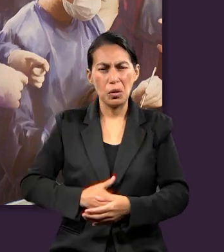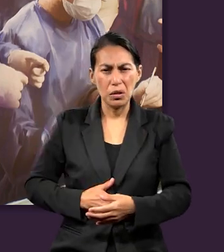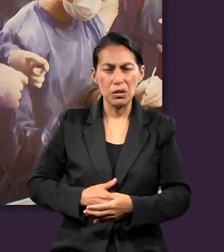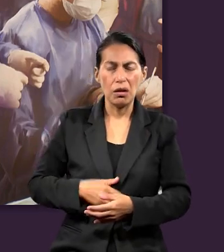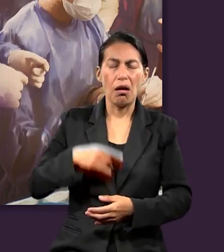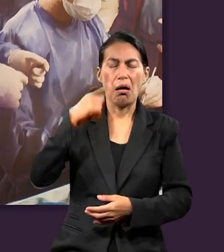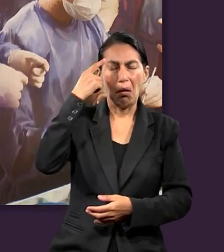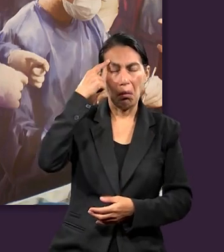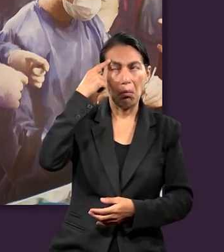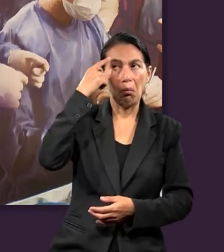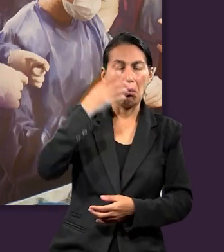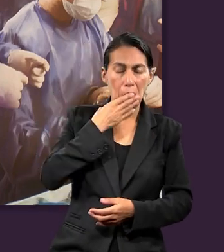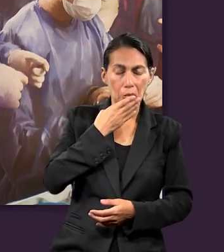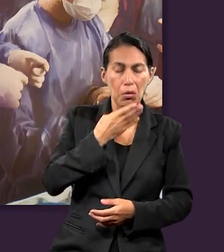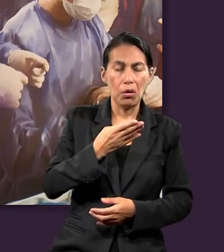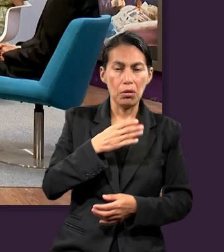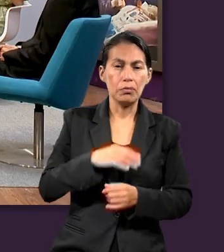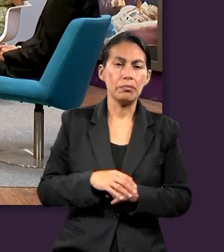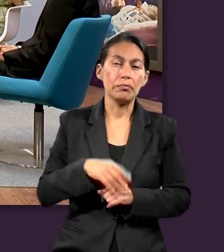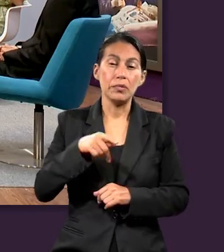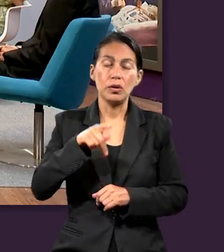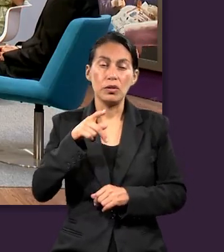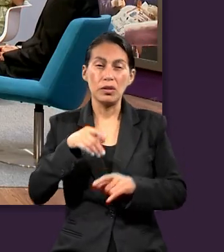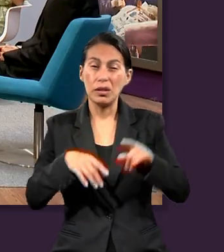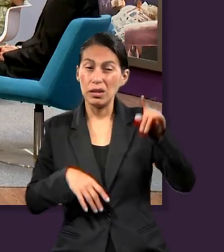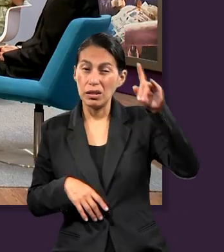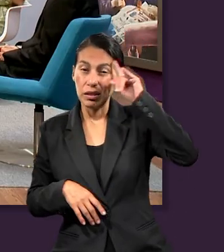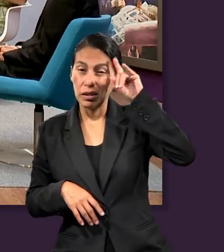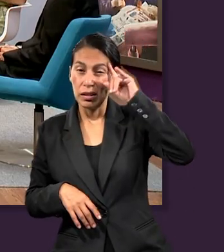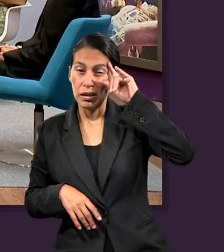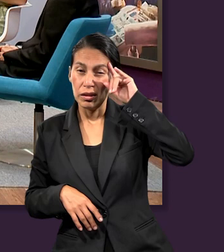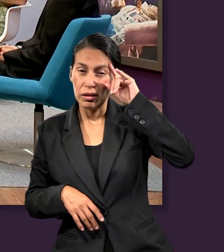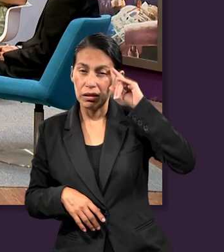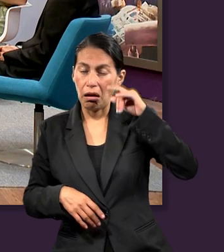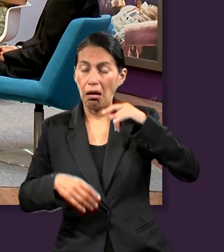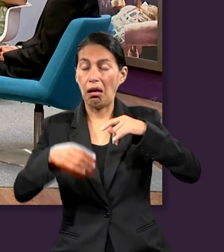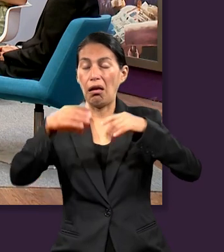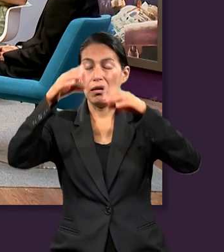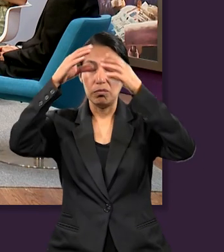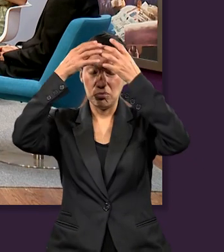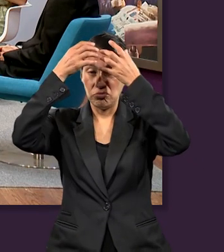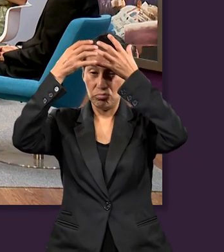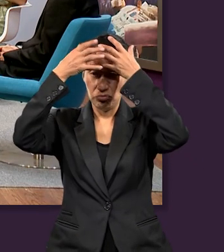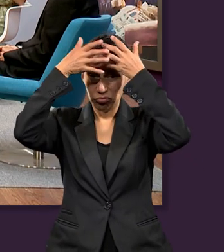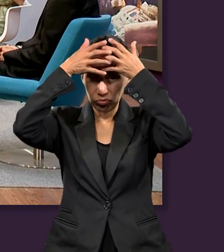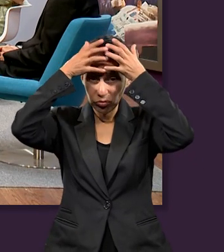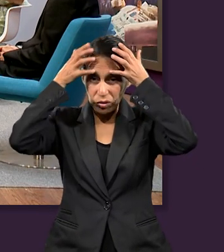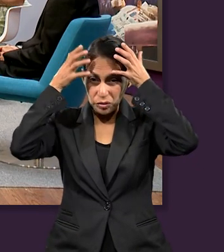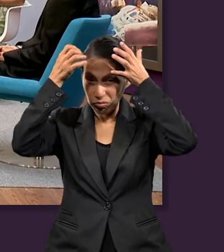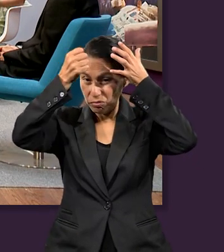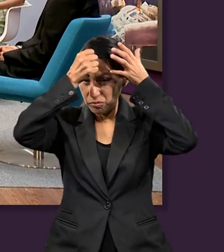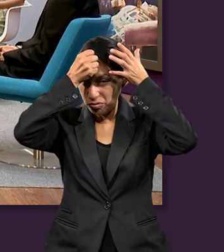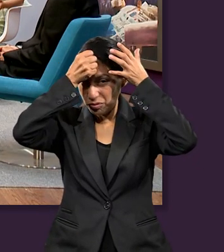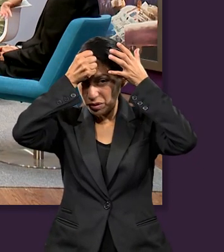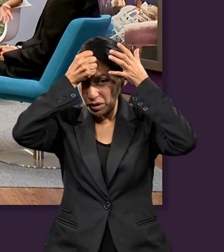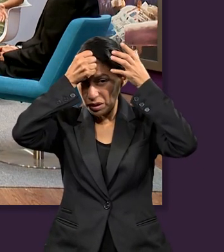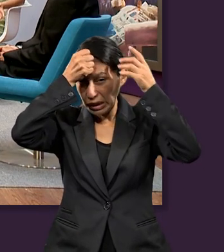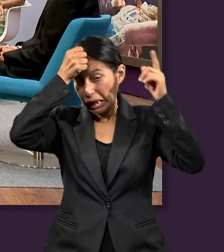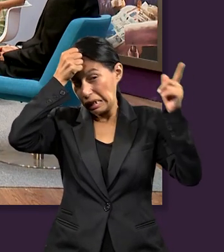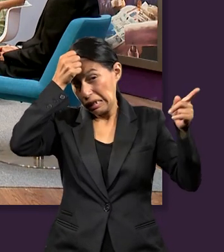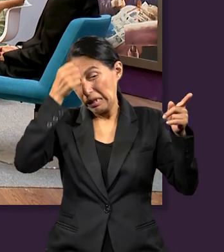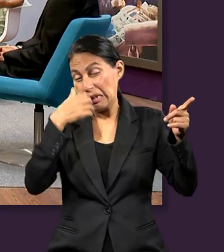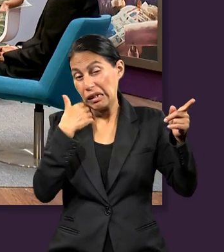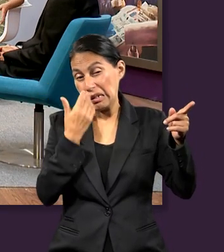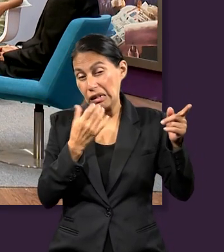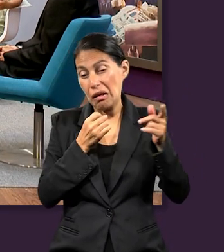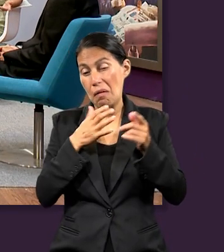la moral Entonces cuando Satanás decide poner la marca en la frente pues está tomando estas decisiones que